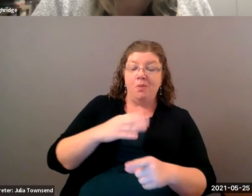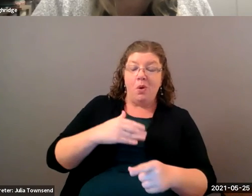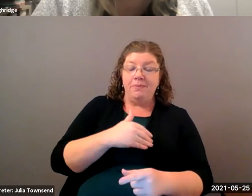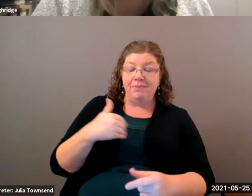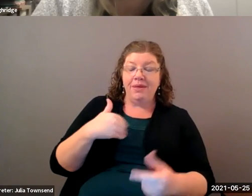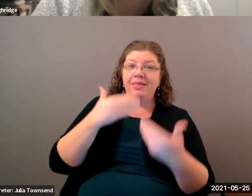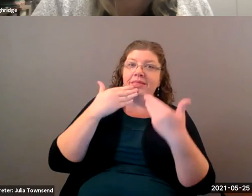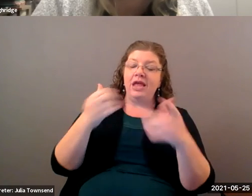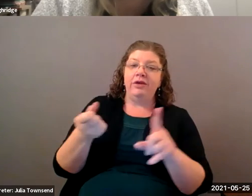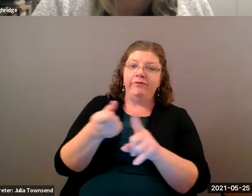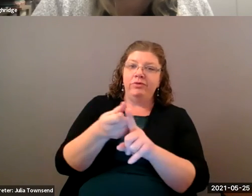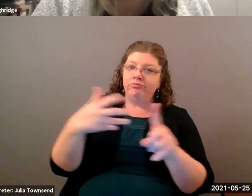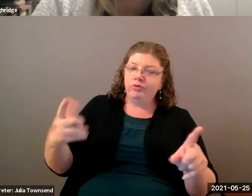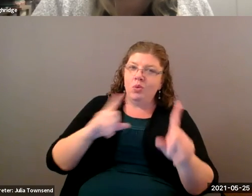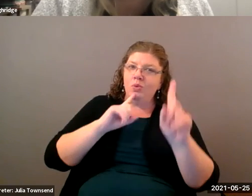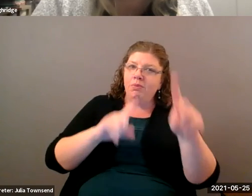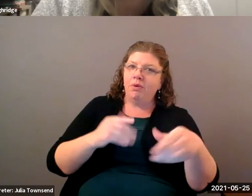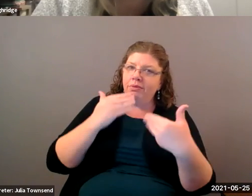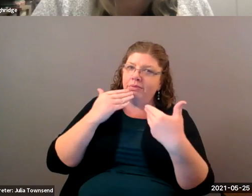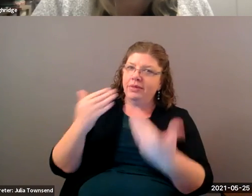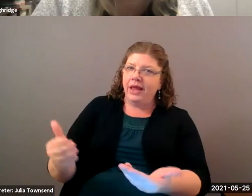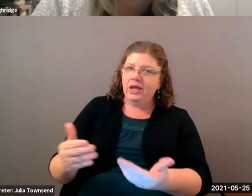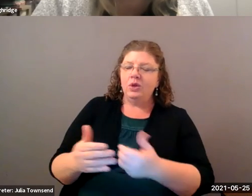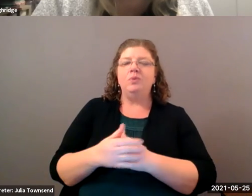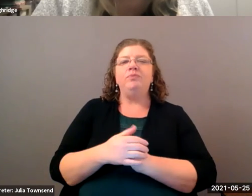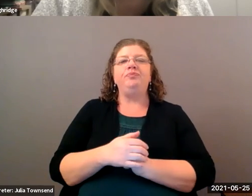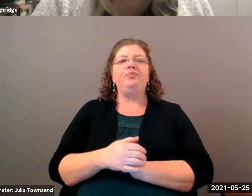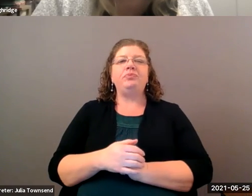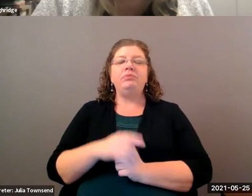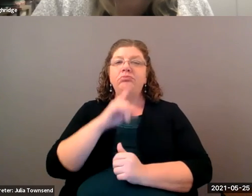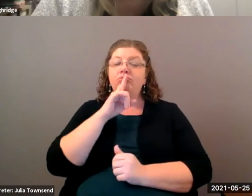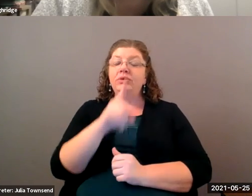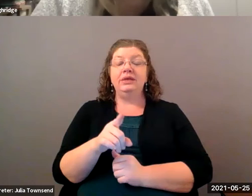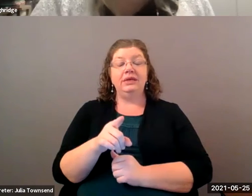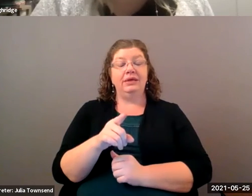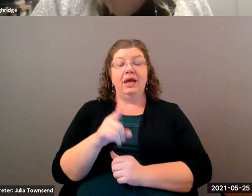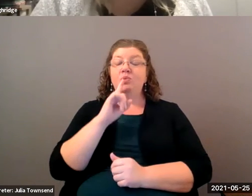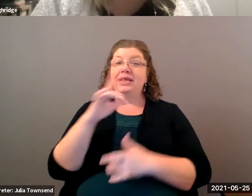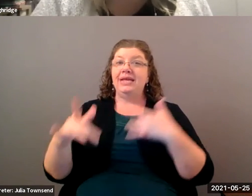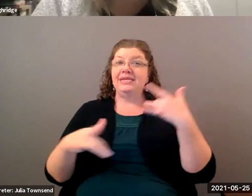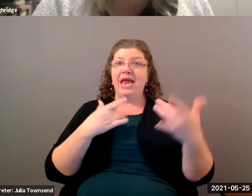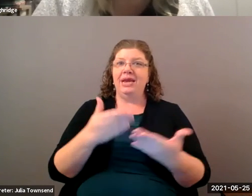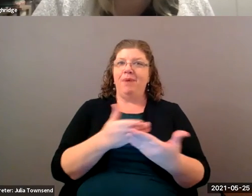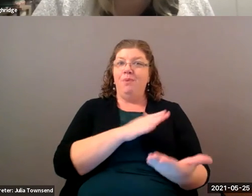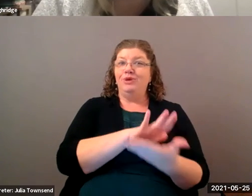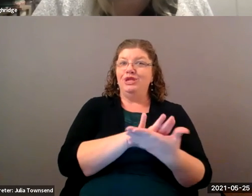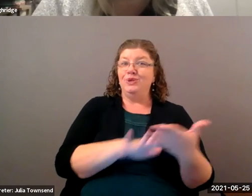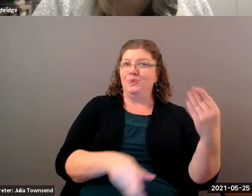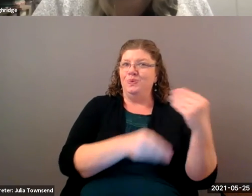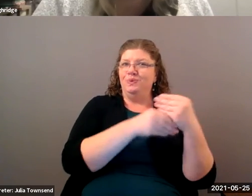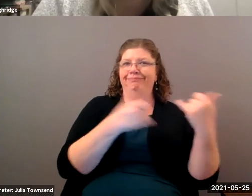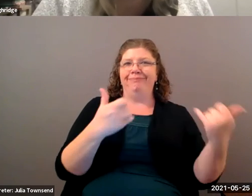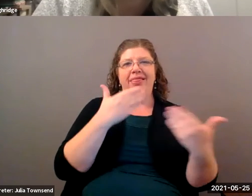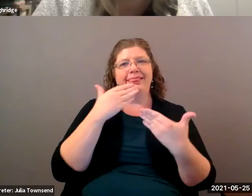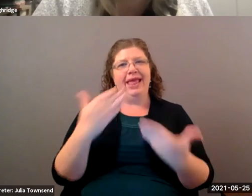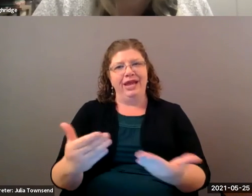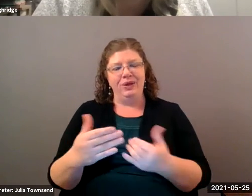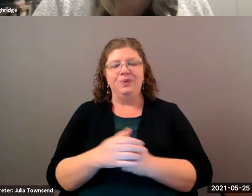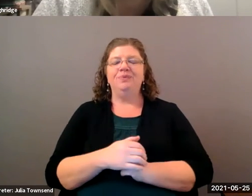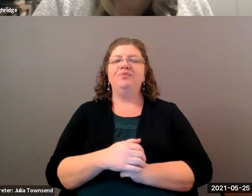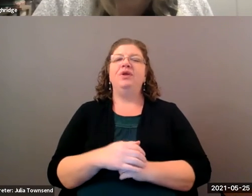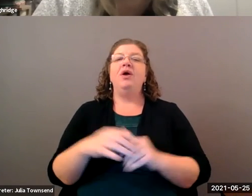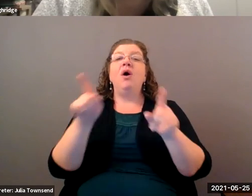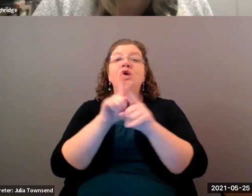Sí, pues gracias por el informe muy detallado. Y claro, gracias también por incluir a